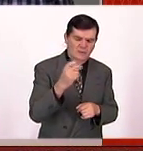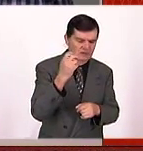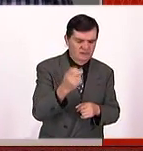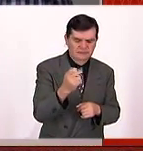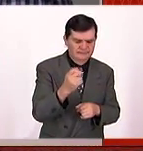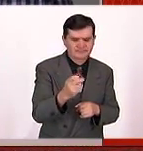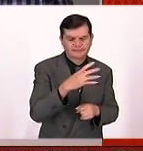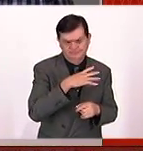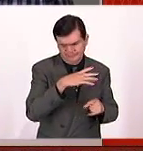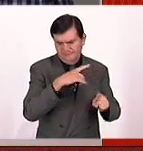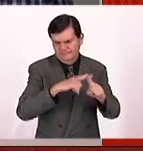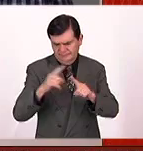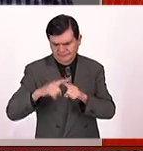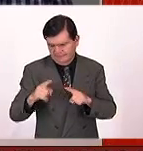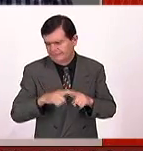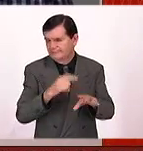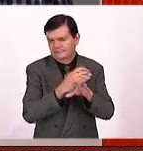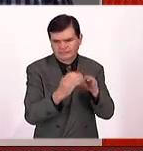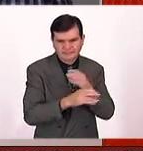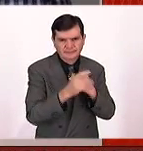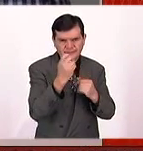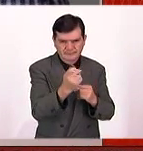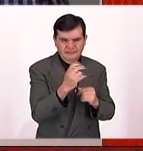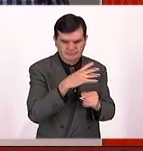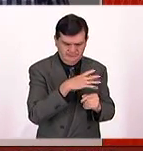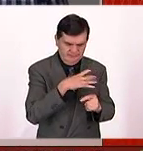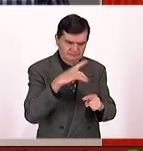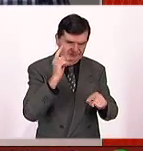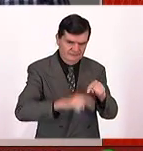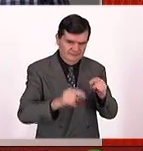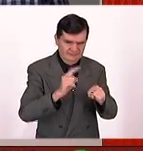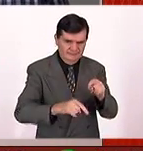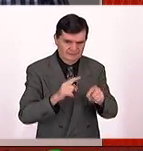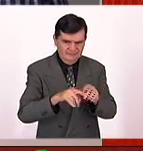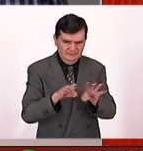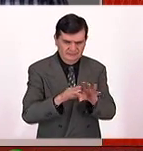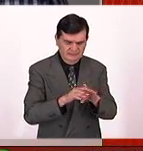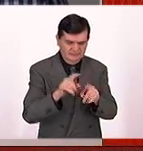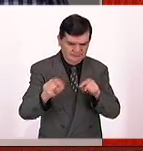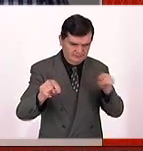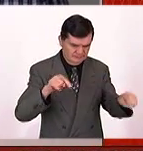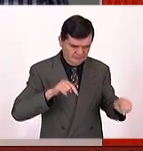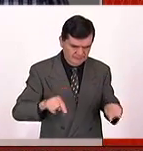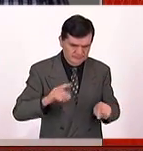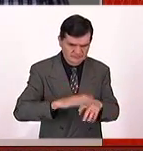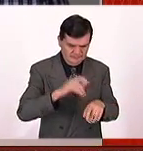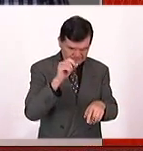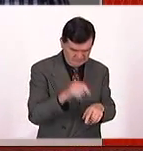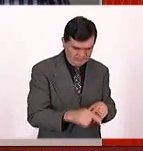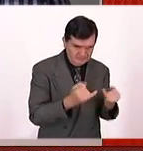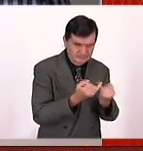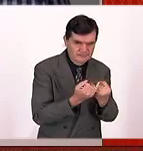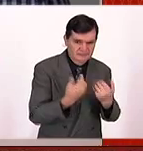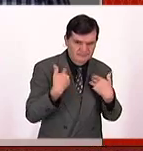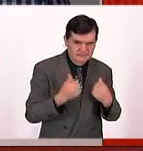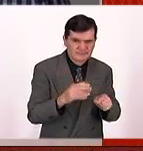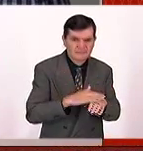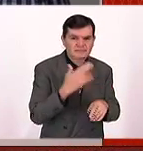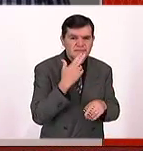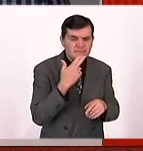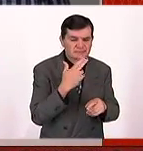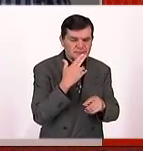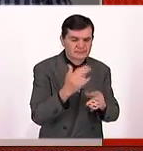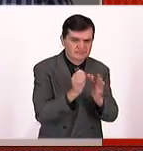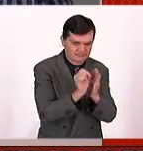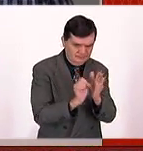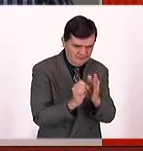Patti. Digo, hay muchísimas cosas que en ese sentido hay que atacar desde diferentes arenas, desde propiamente entender cómo funciona un